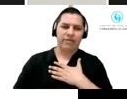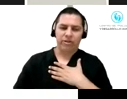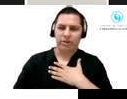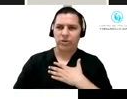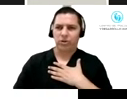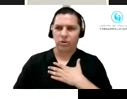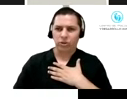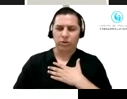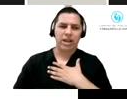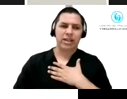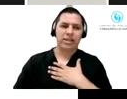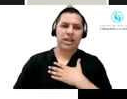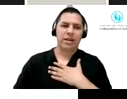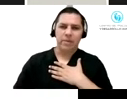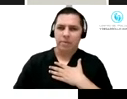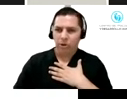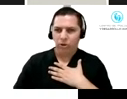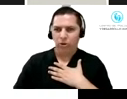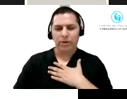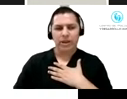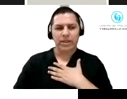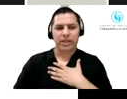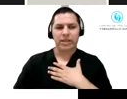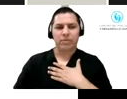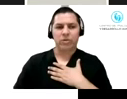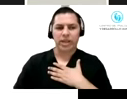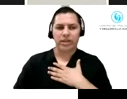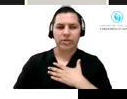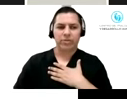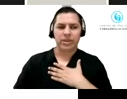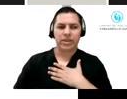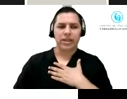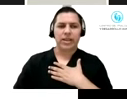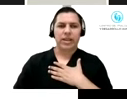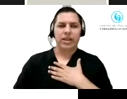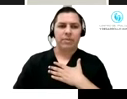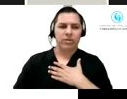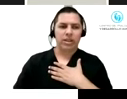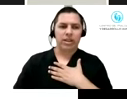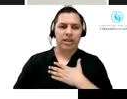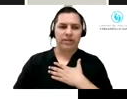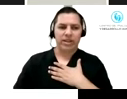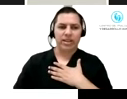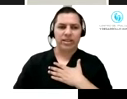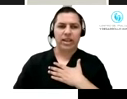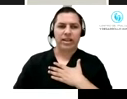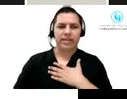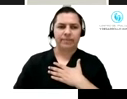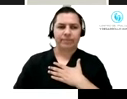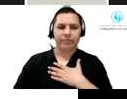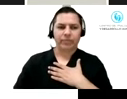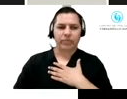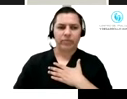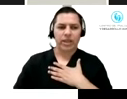esta transformación cultural, esta mejor convivencia entre mujeres y hombres y personas de diferentes